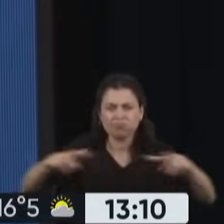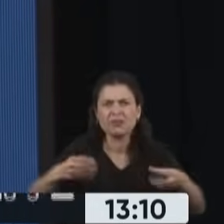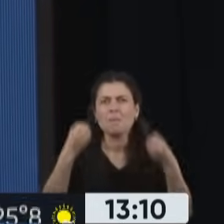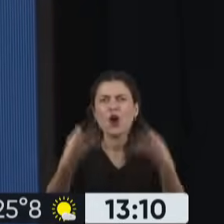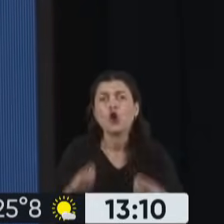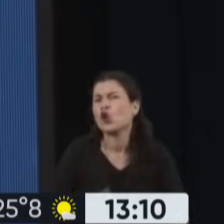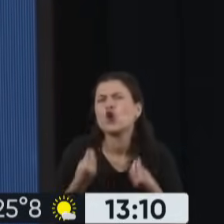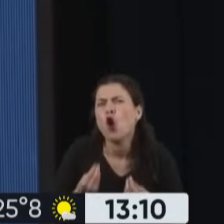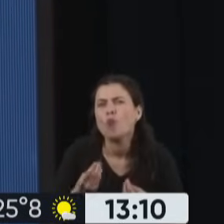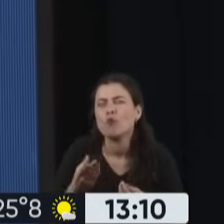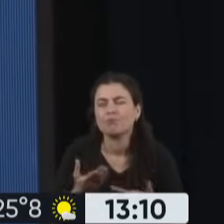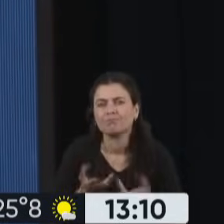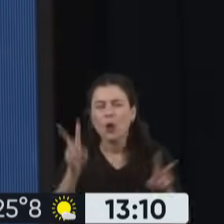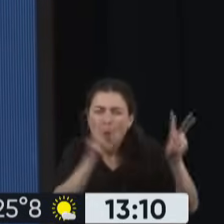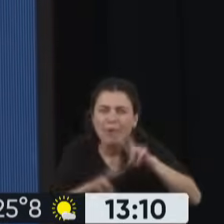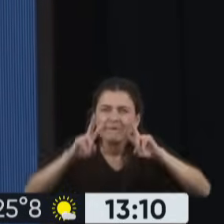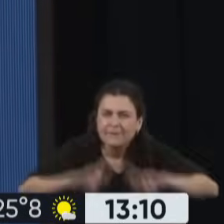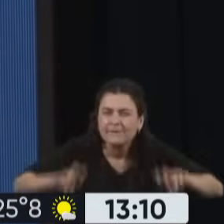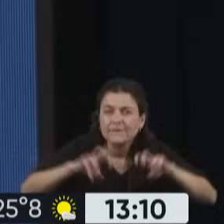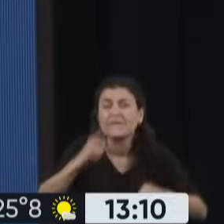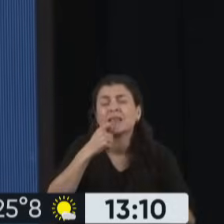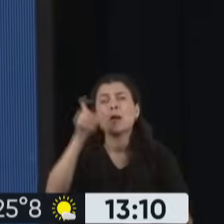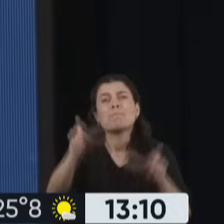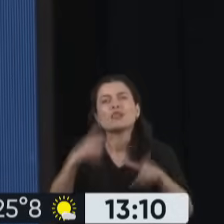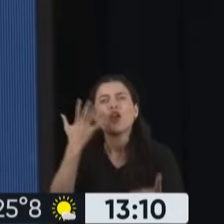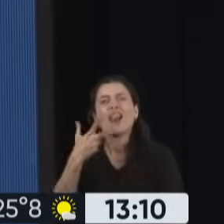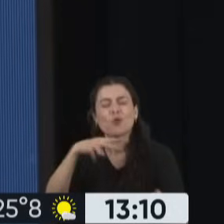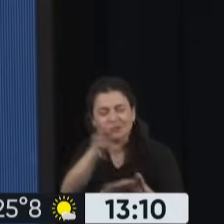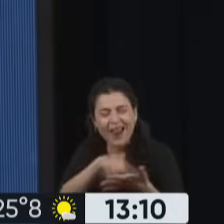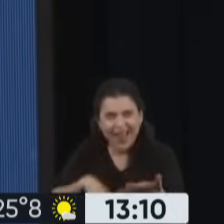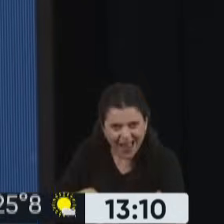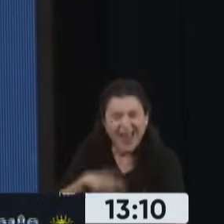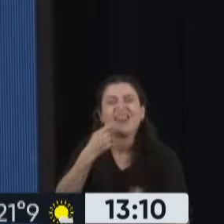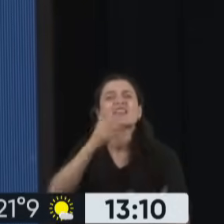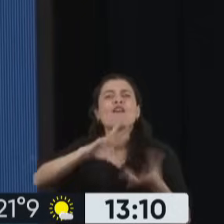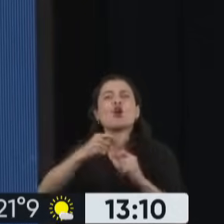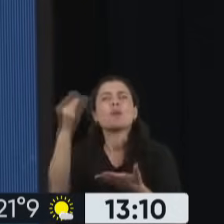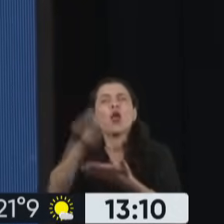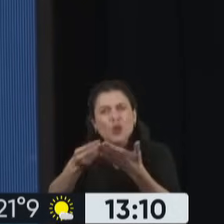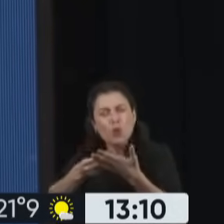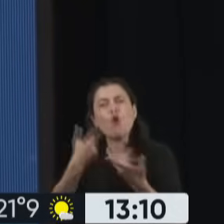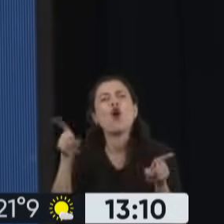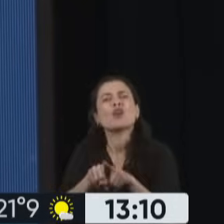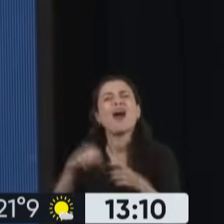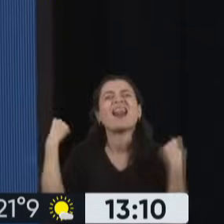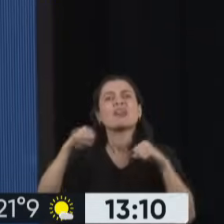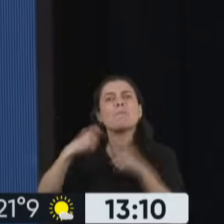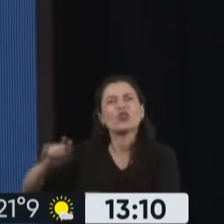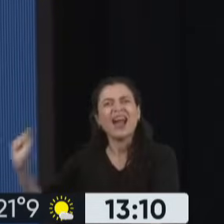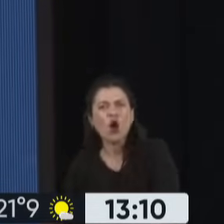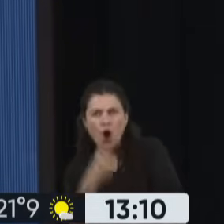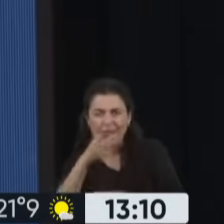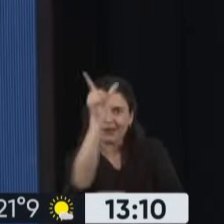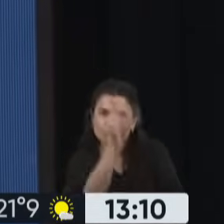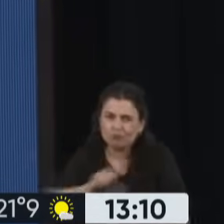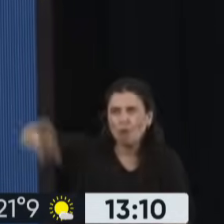algo que los que estamos acostumbrados a la literatura se llama el palo de hockey. Es una serie del PBI per cápita